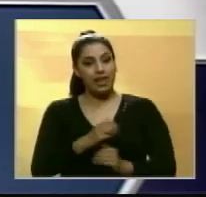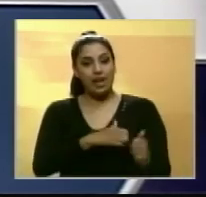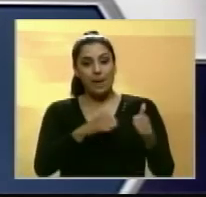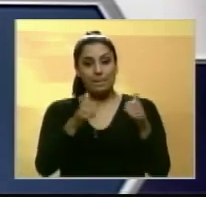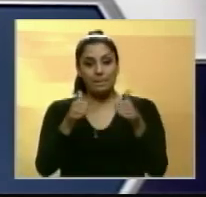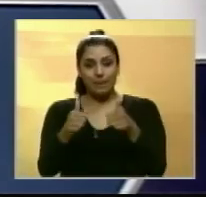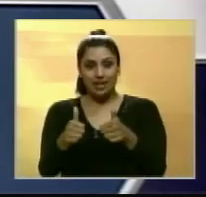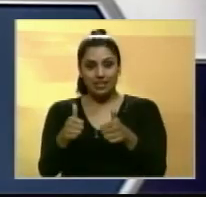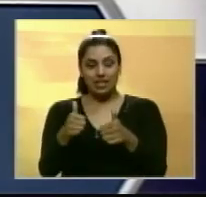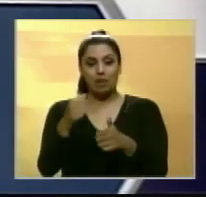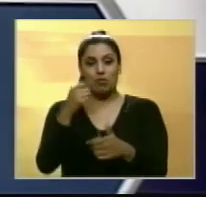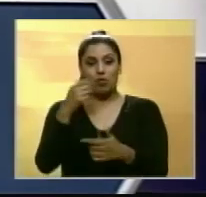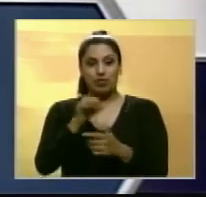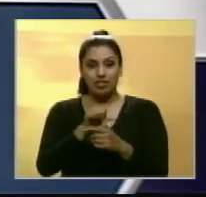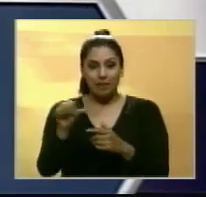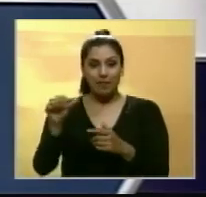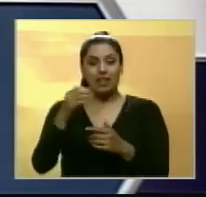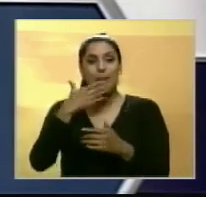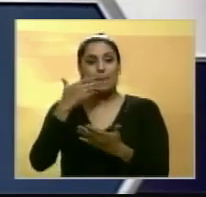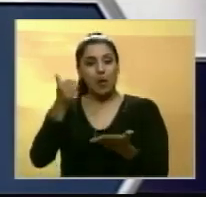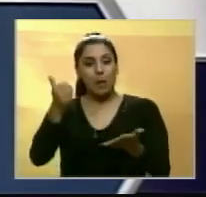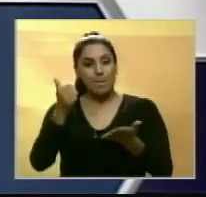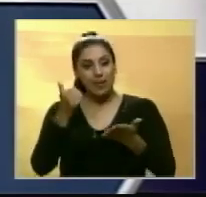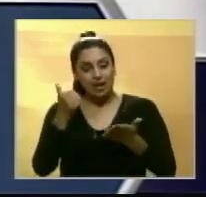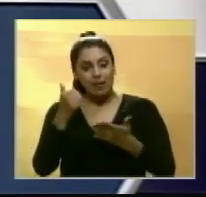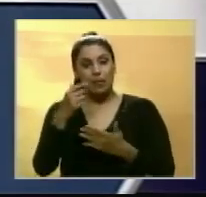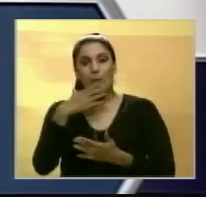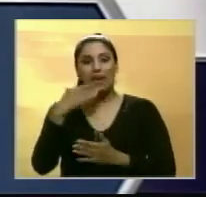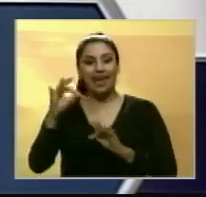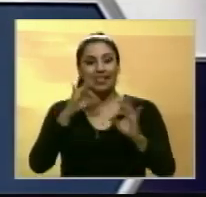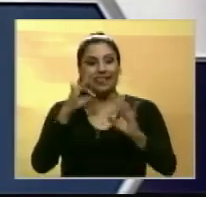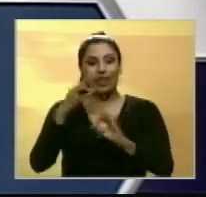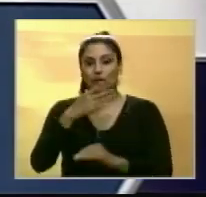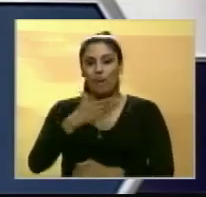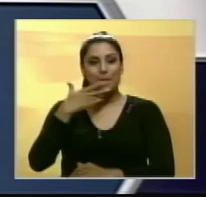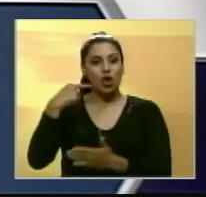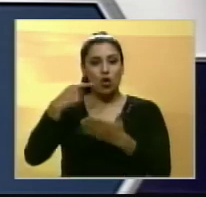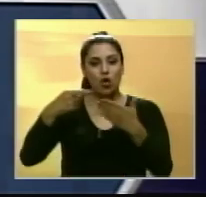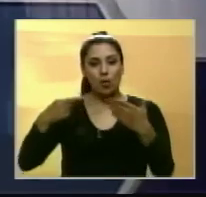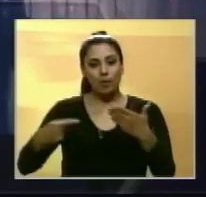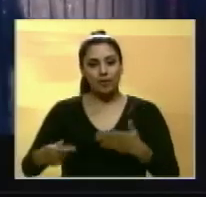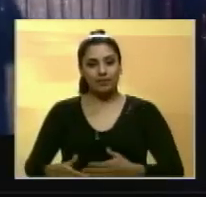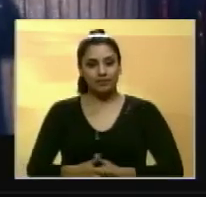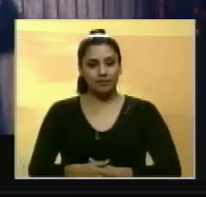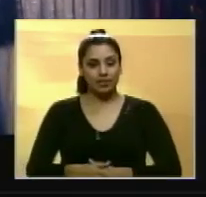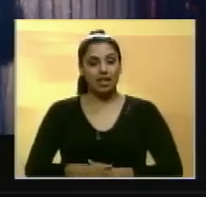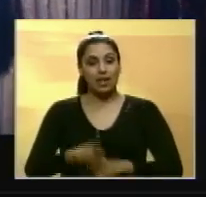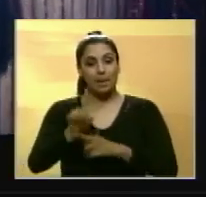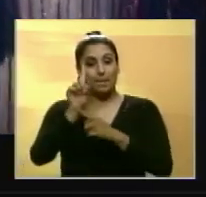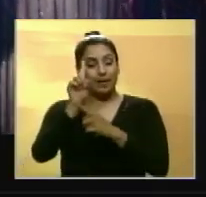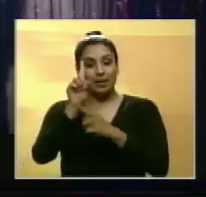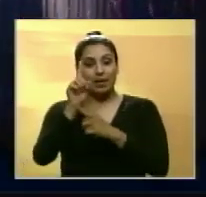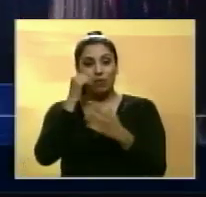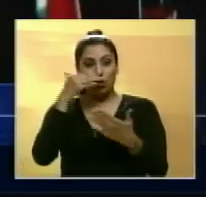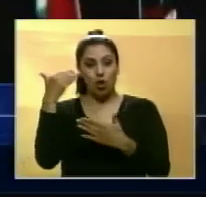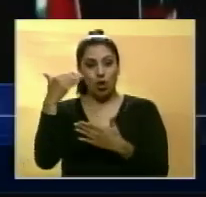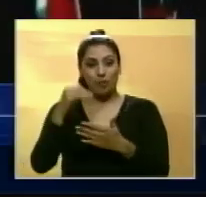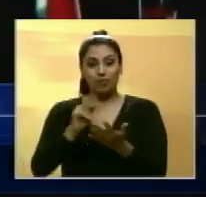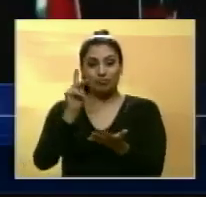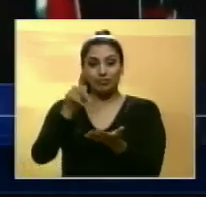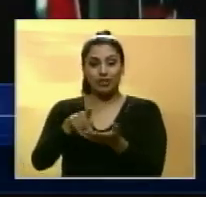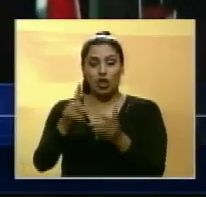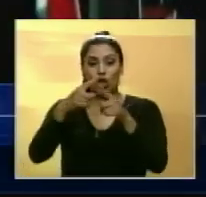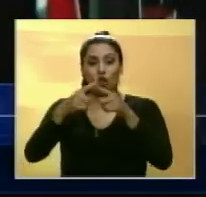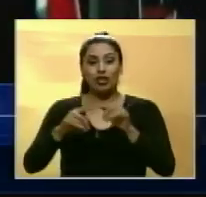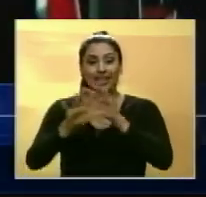comenzamos con The Weeknd, quien debuta en los premios Billboard como el artista más nominado. Es la primera vez que es candidato y cuenta con